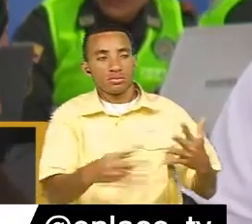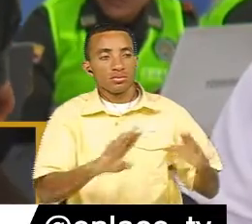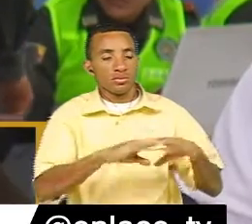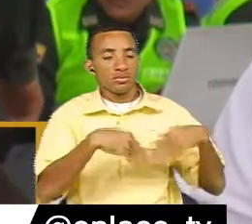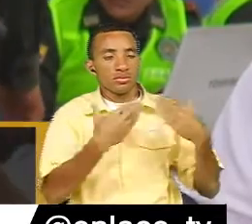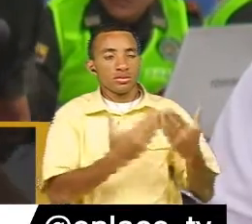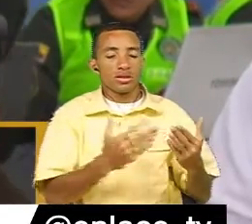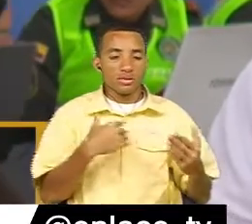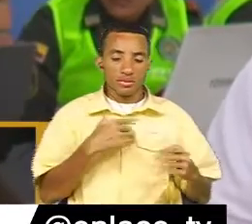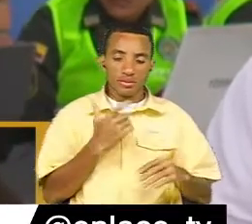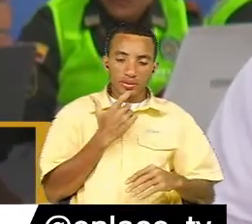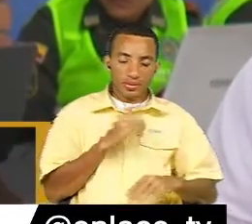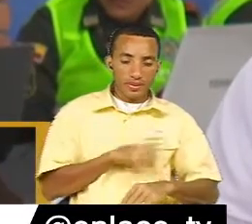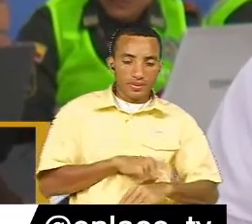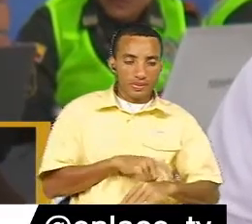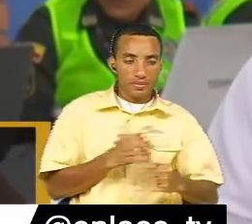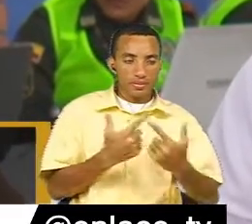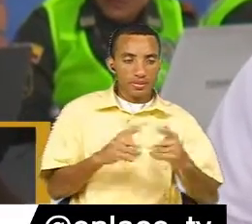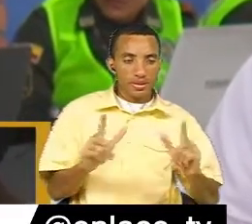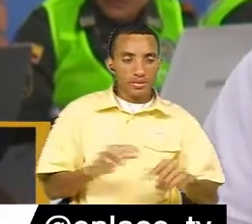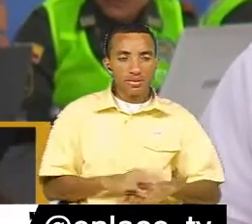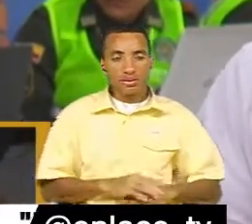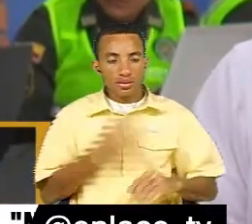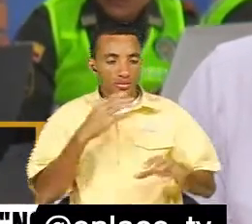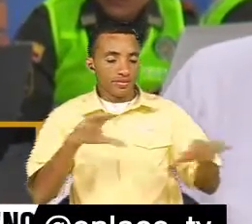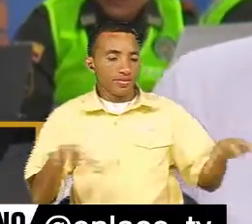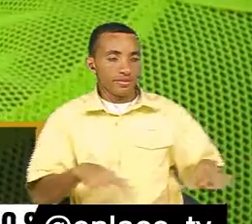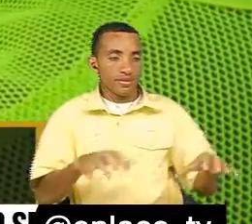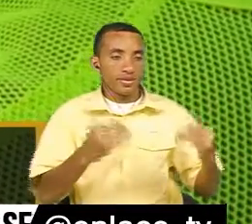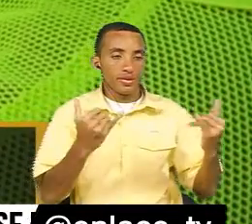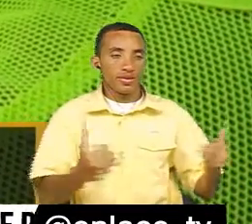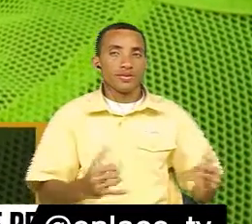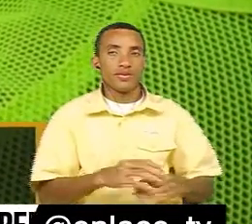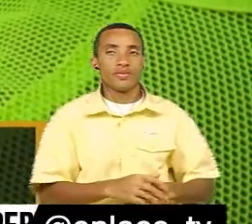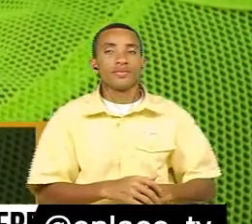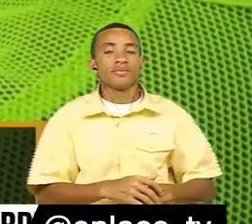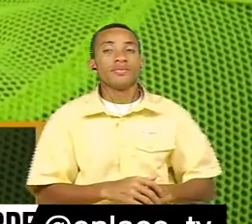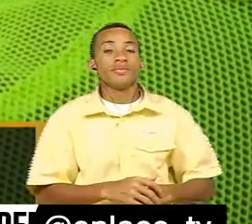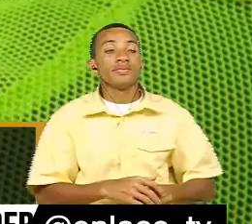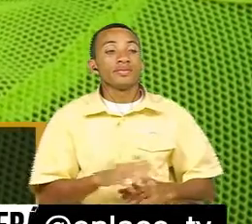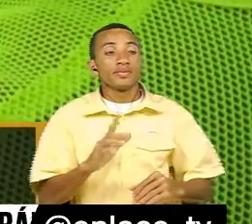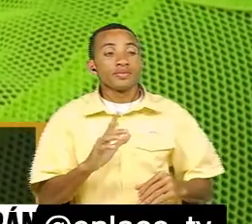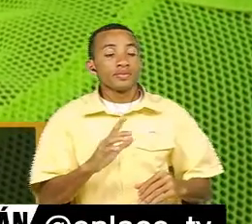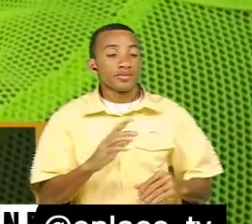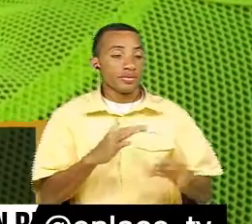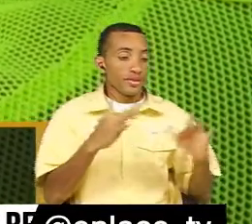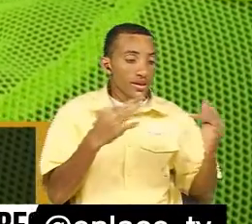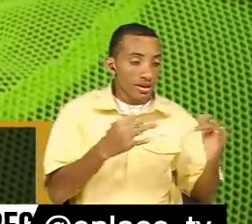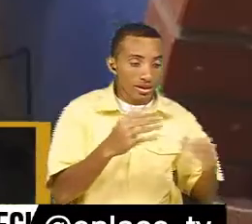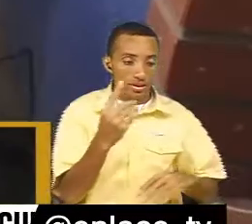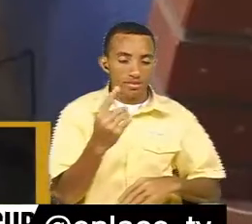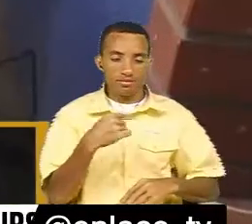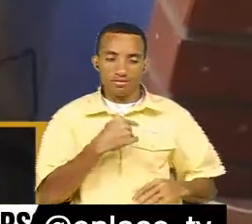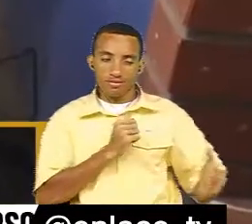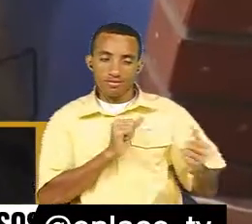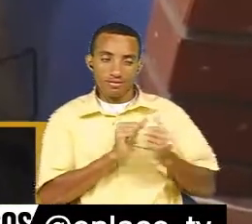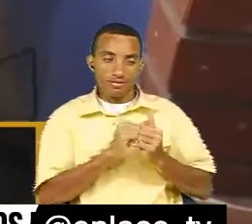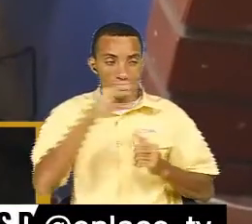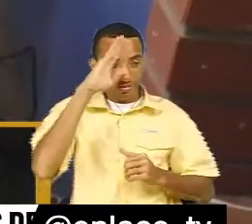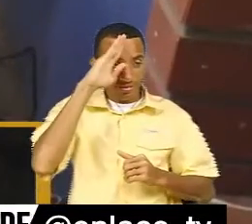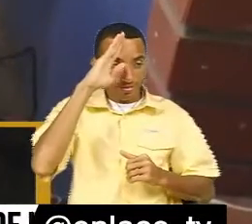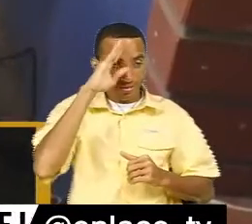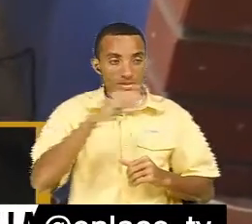libre en algo práctico como es esa actividad que se está realizando el día de hoy. Haciendo tareas con mi policía, como se denomina esta estrategia, se